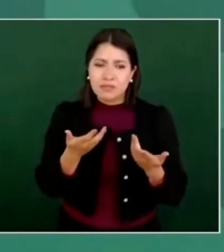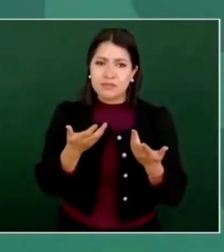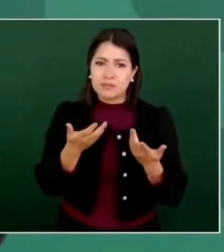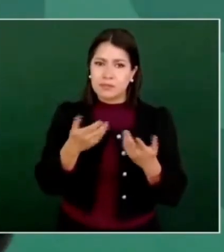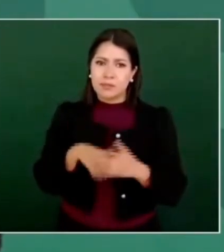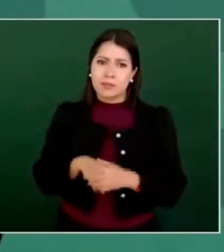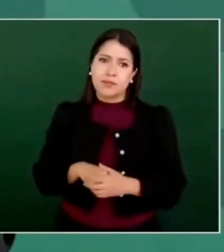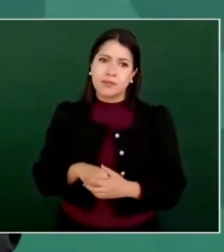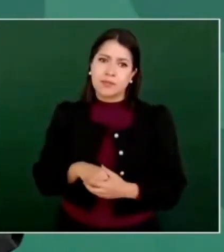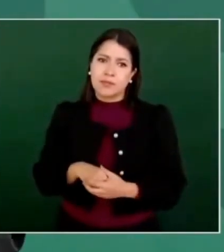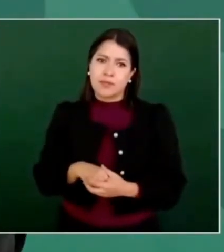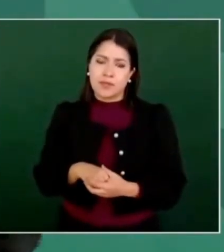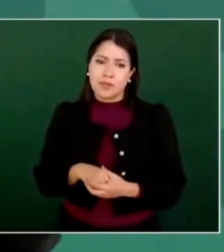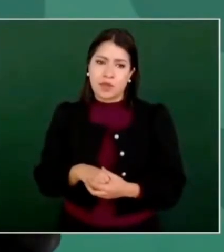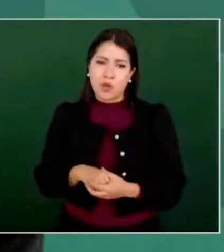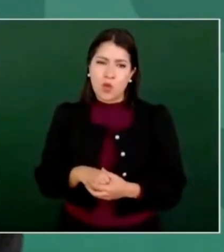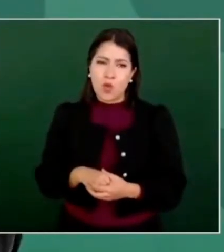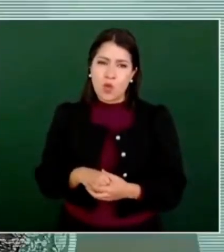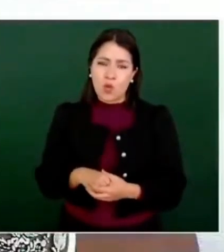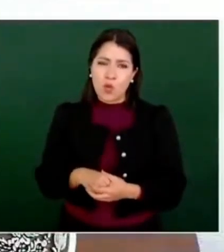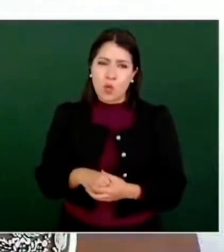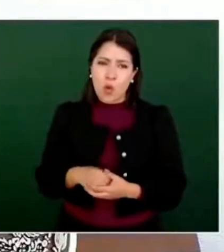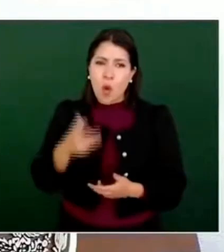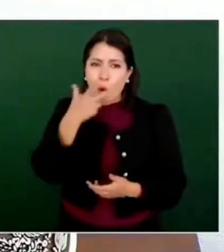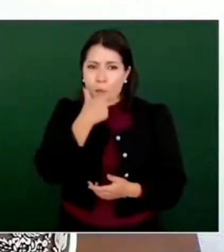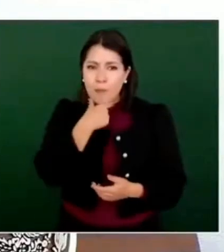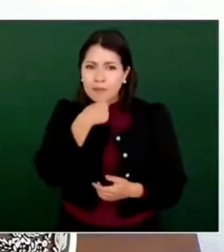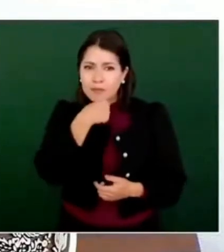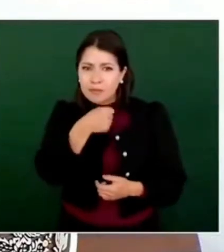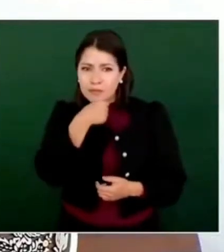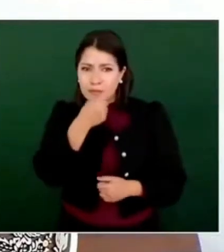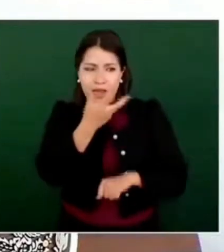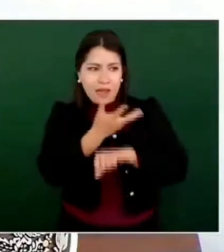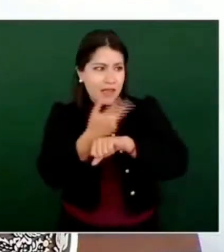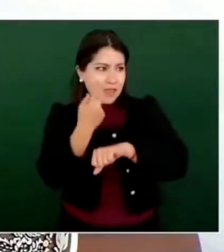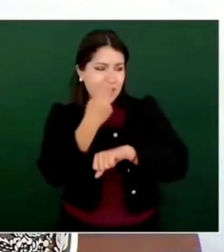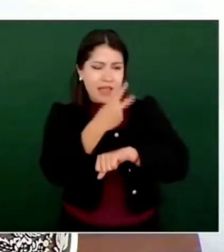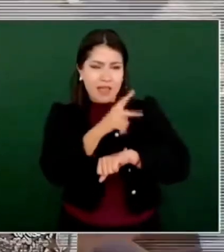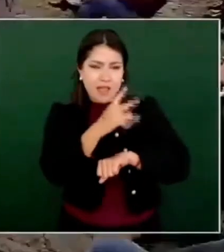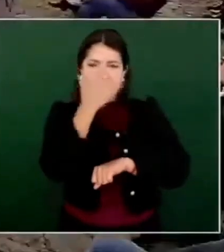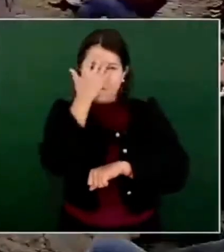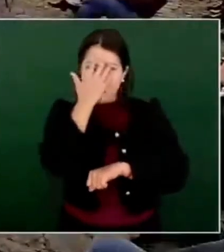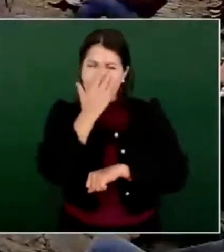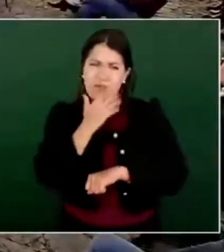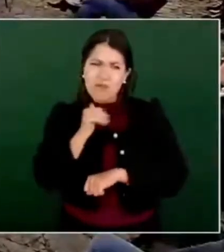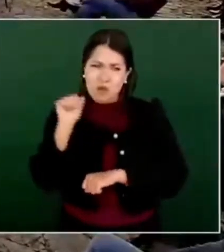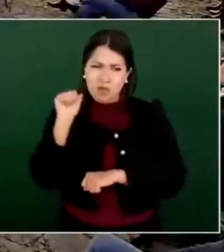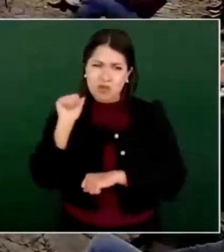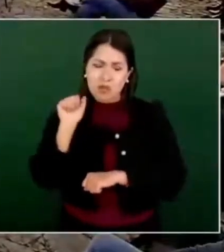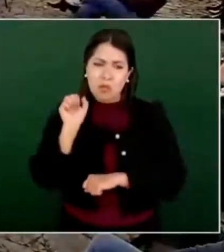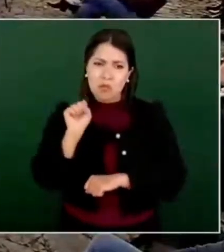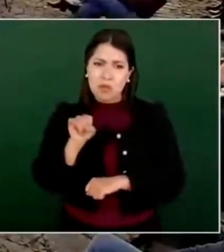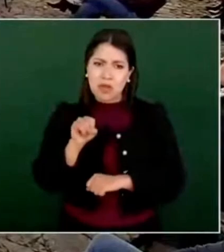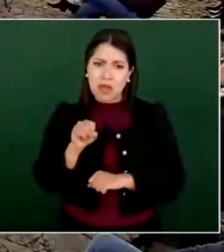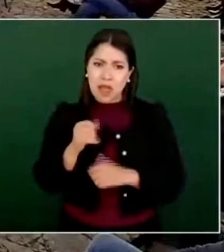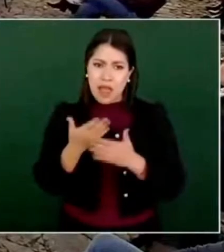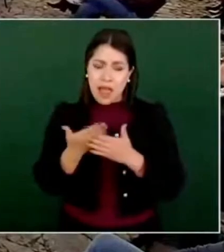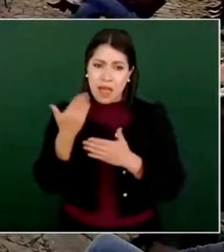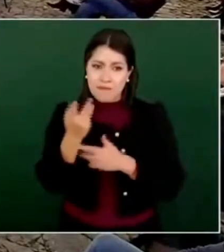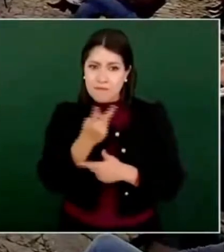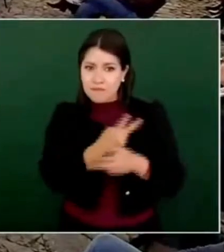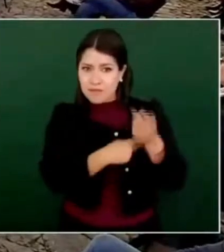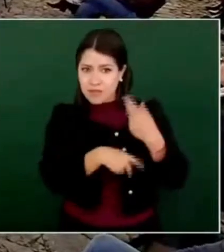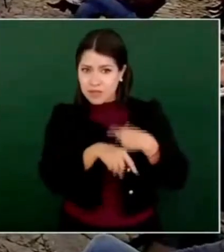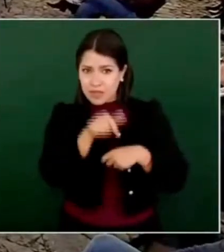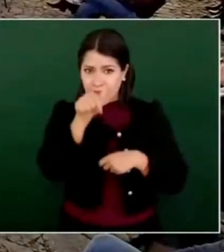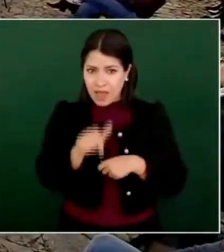un periodista estadounidense famosísimo que estuvo aquí de corresponsal en la